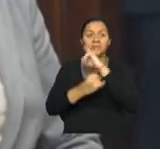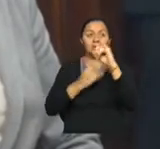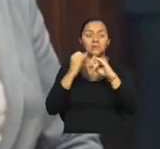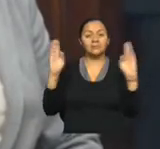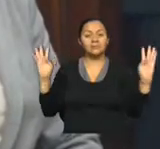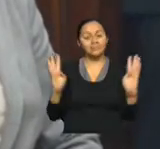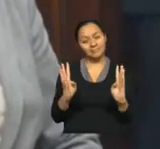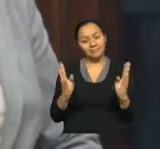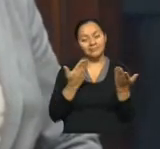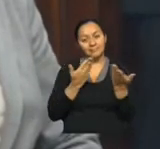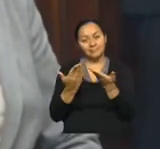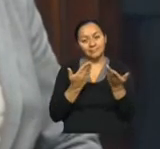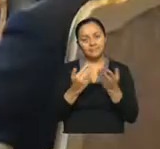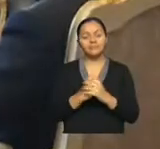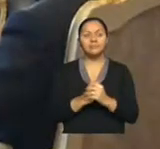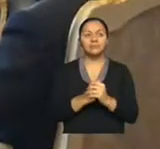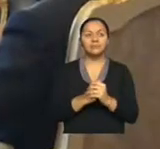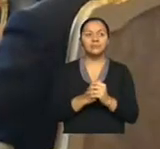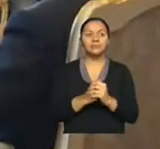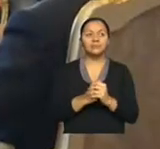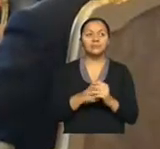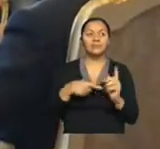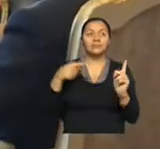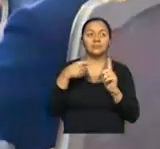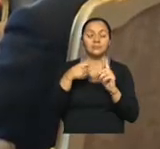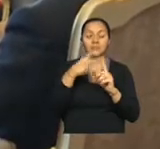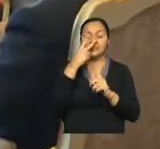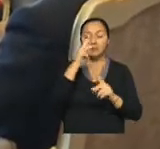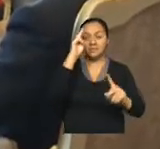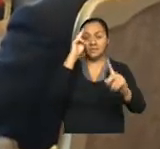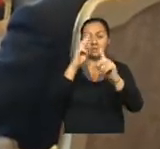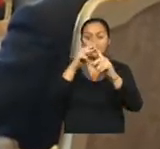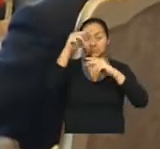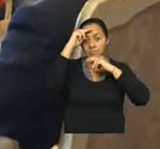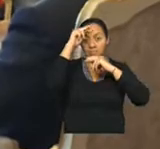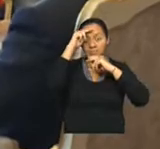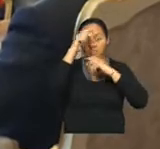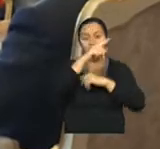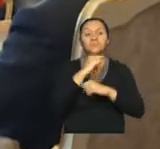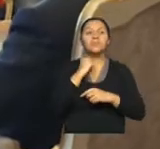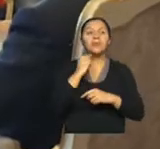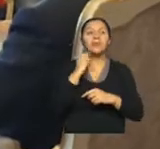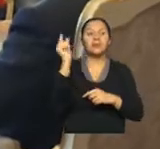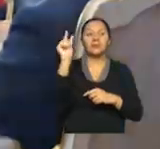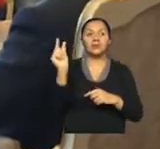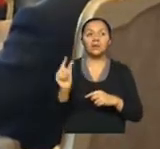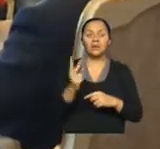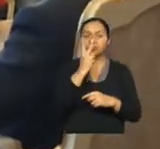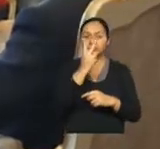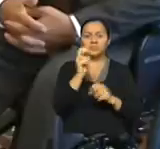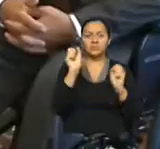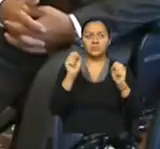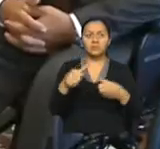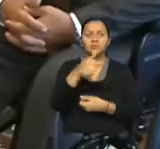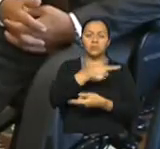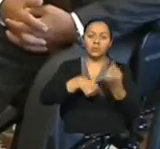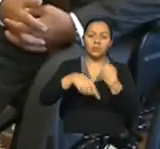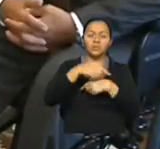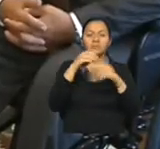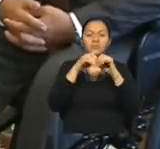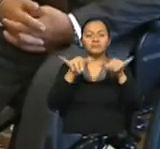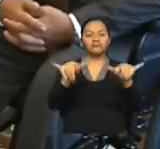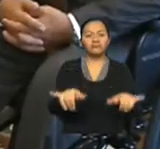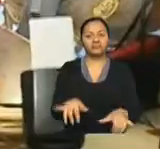María Fernanda Espinosa. En un corto mensaje a la prensa, el sacerdote italiano manifestó la posibilidad de retornar y residir